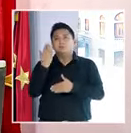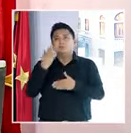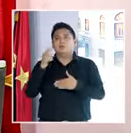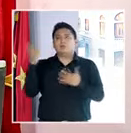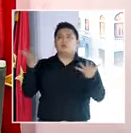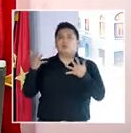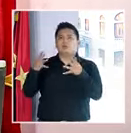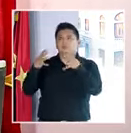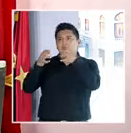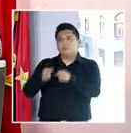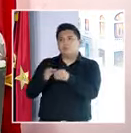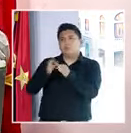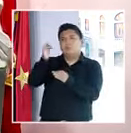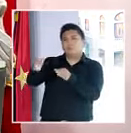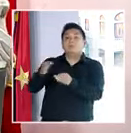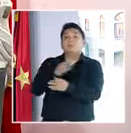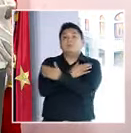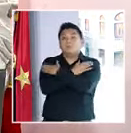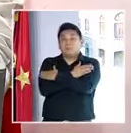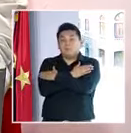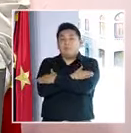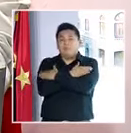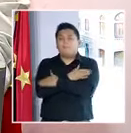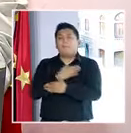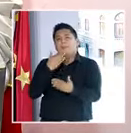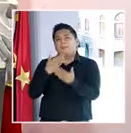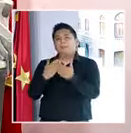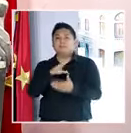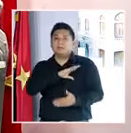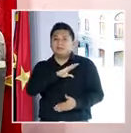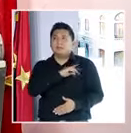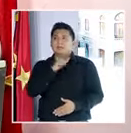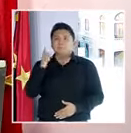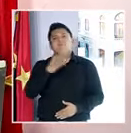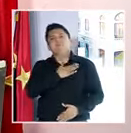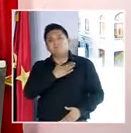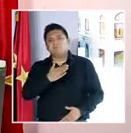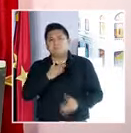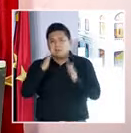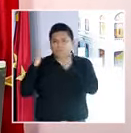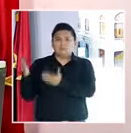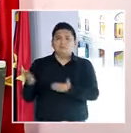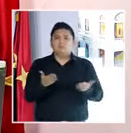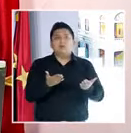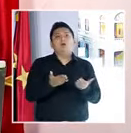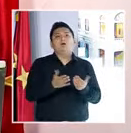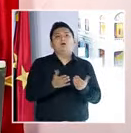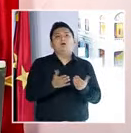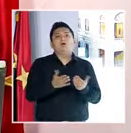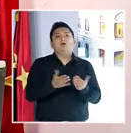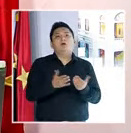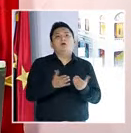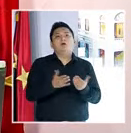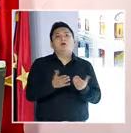Pamplona. Un agradecimiento especial, señor alcalde, por su disposición para poder obtener la